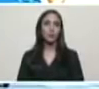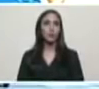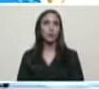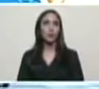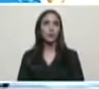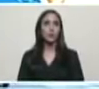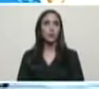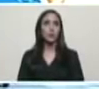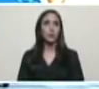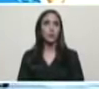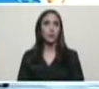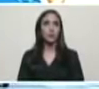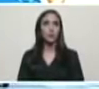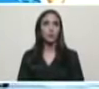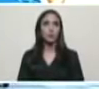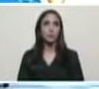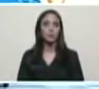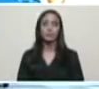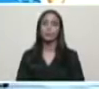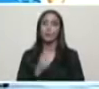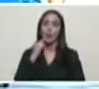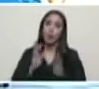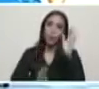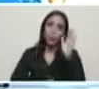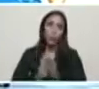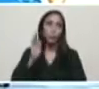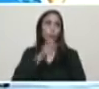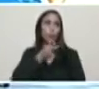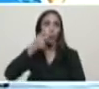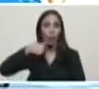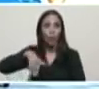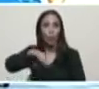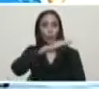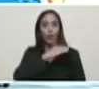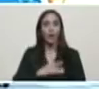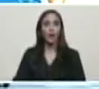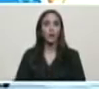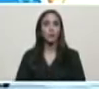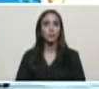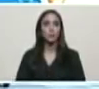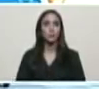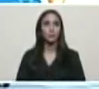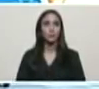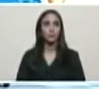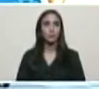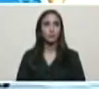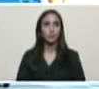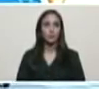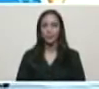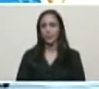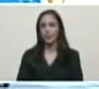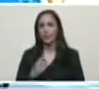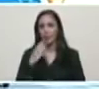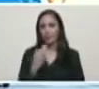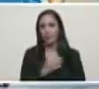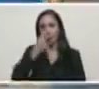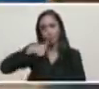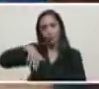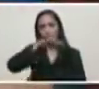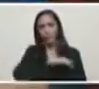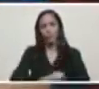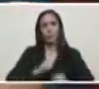el gobierno presidencial que ejerza la presidencia de la república un poder popular que